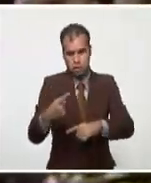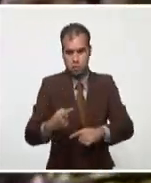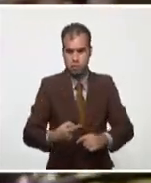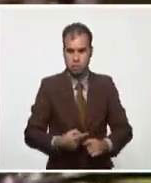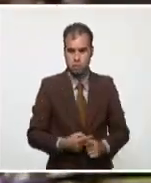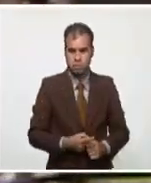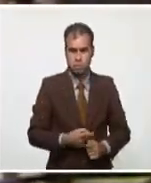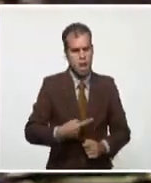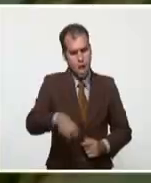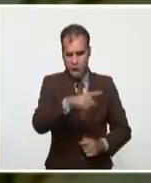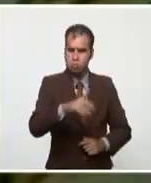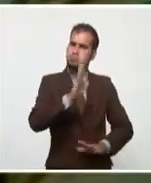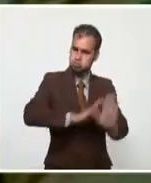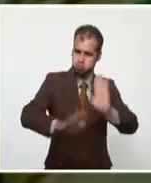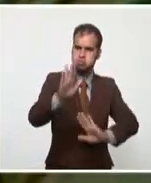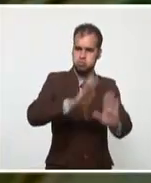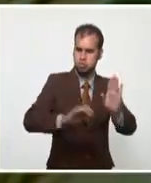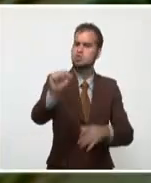por el socialismo.